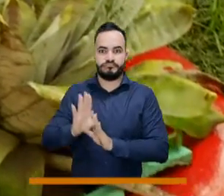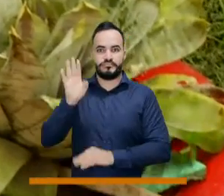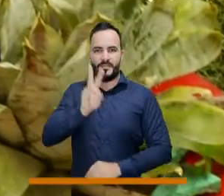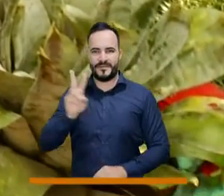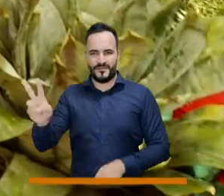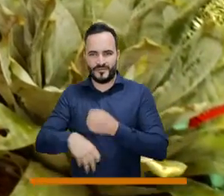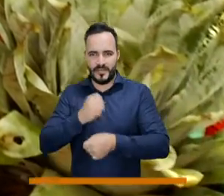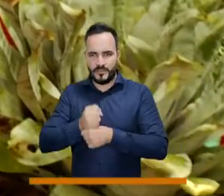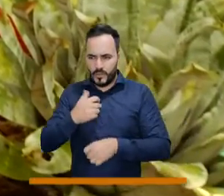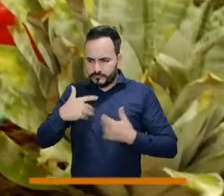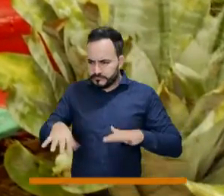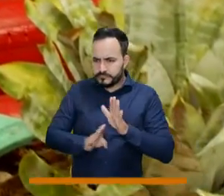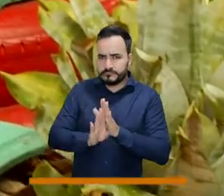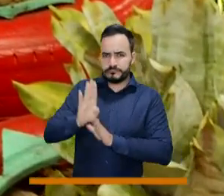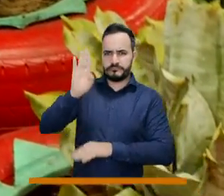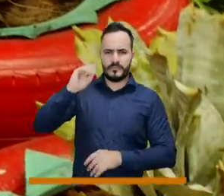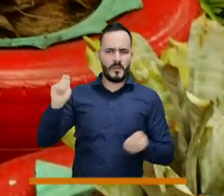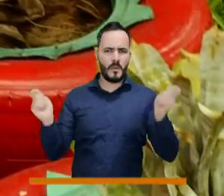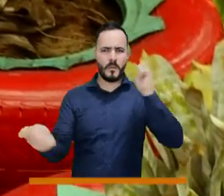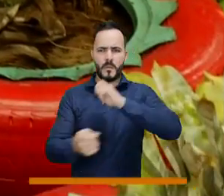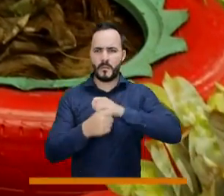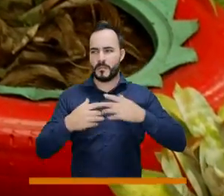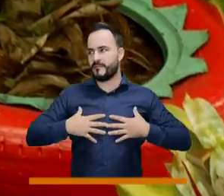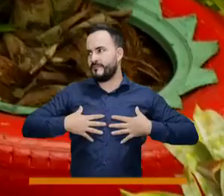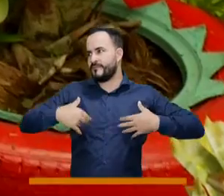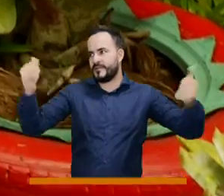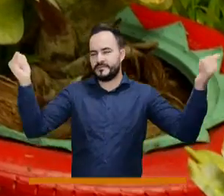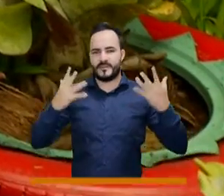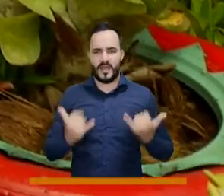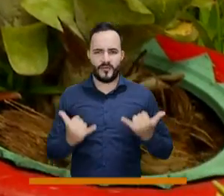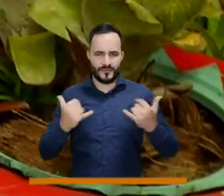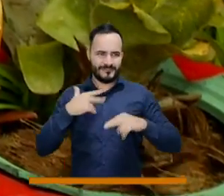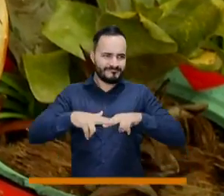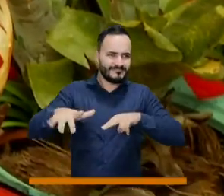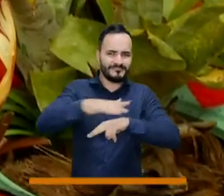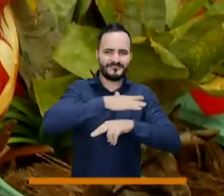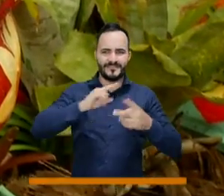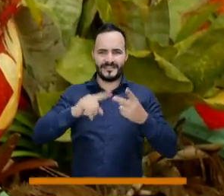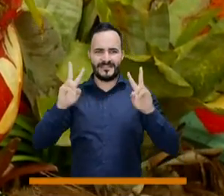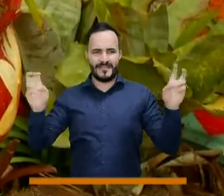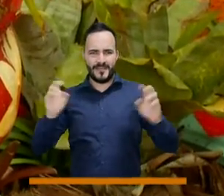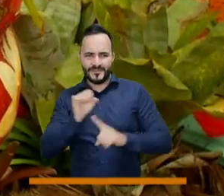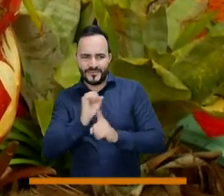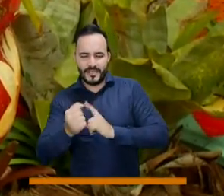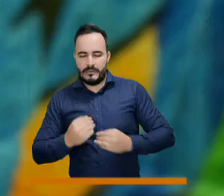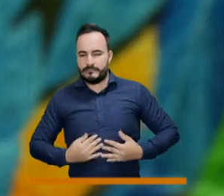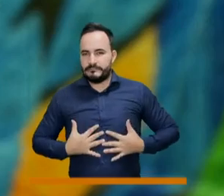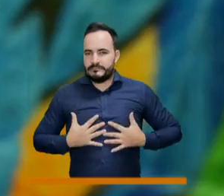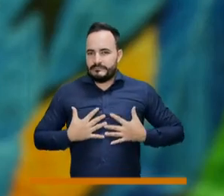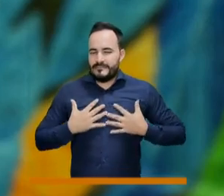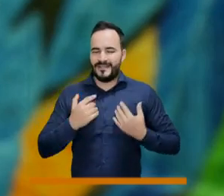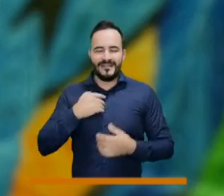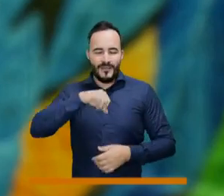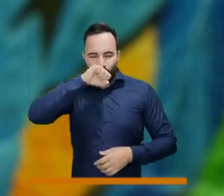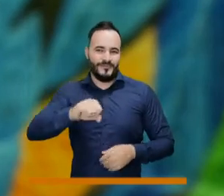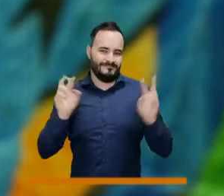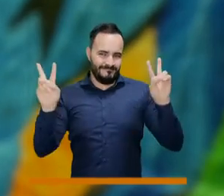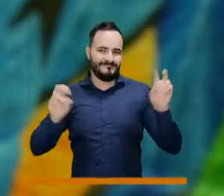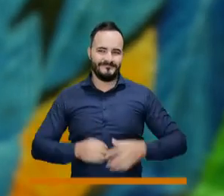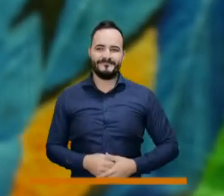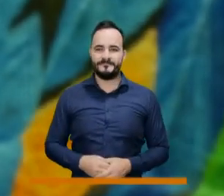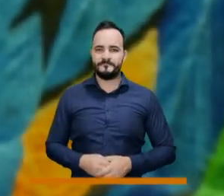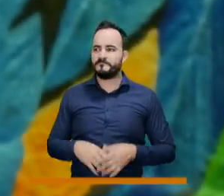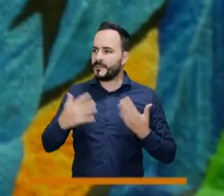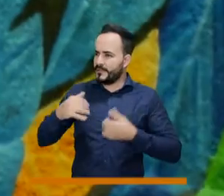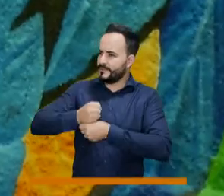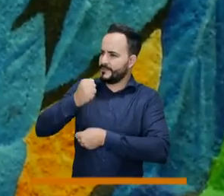22 años donde nos hemos transformado de una manera increíble y felices, porque el tema social y ambiental nos vibra por las